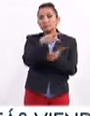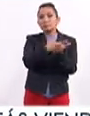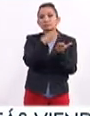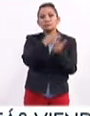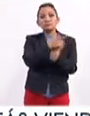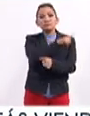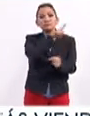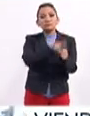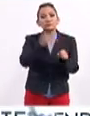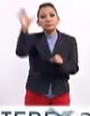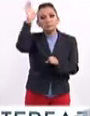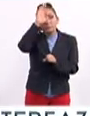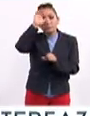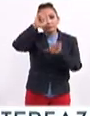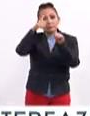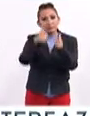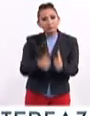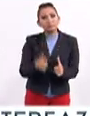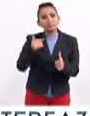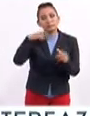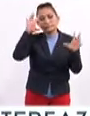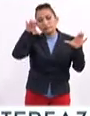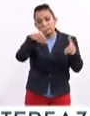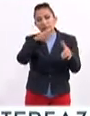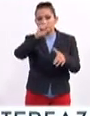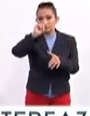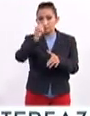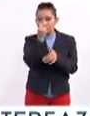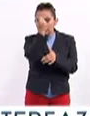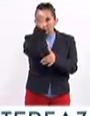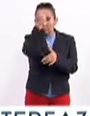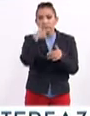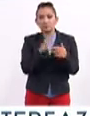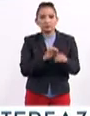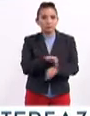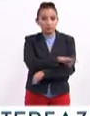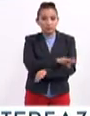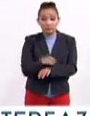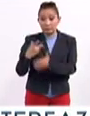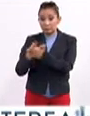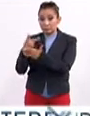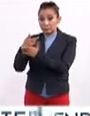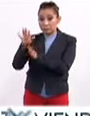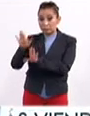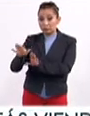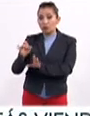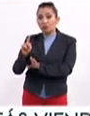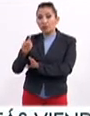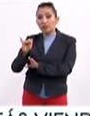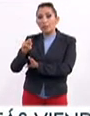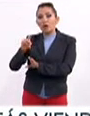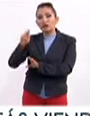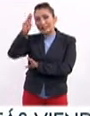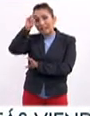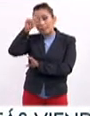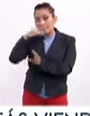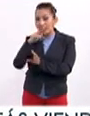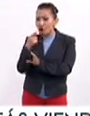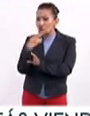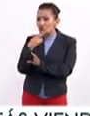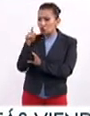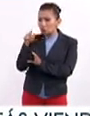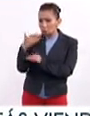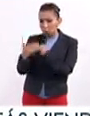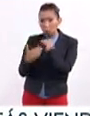el Premio Nacional de Ciencias y Arte en la rama de Tecnología y Diseño. El premio, Fundidora Monterrey por la mejor